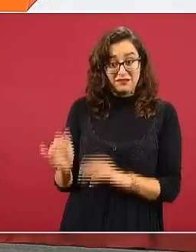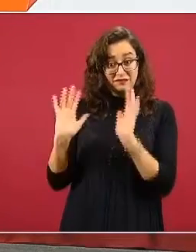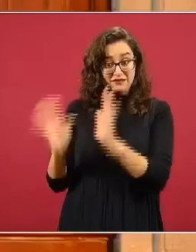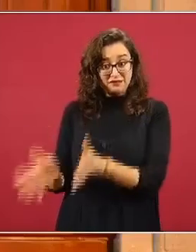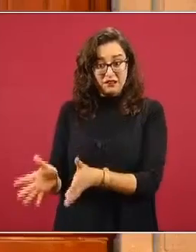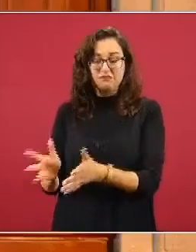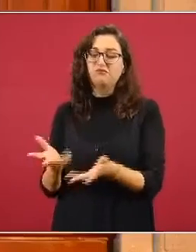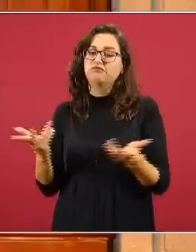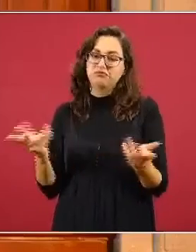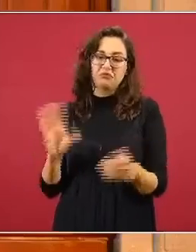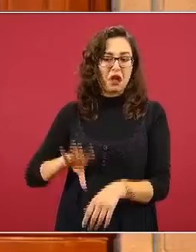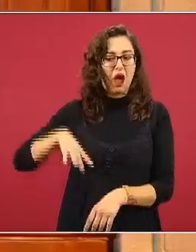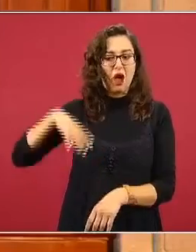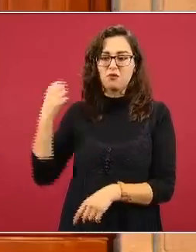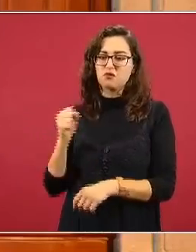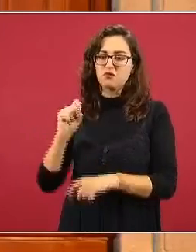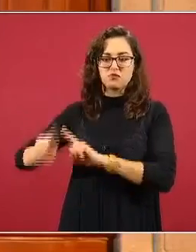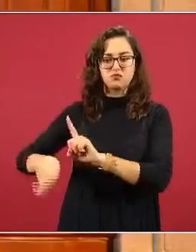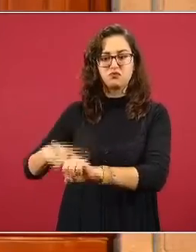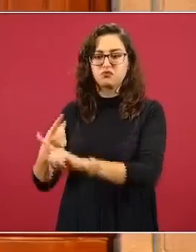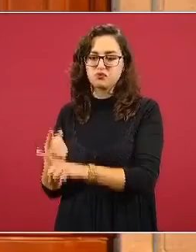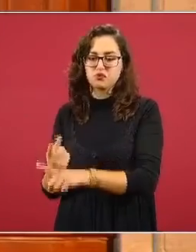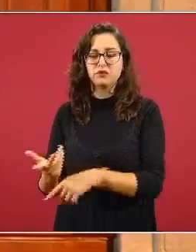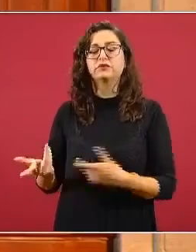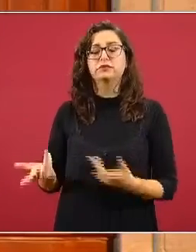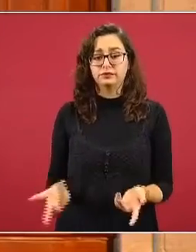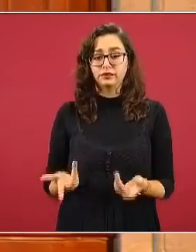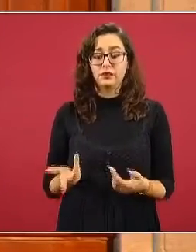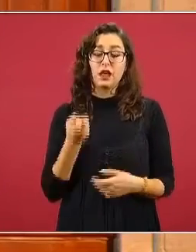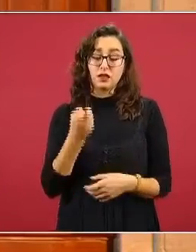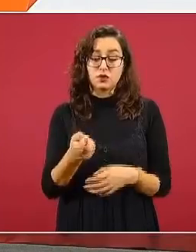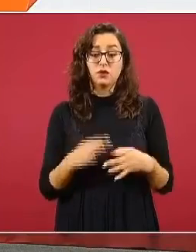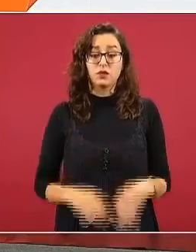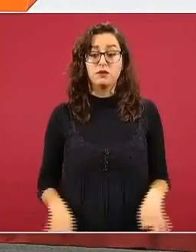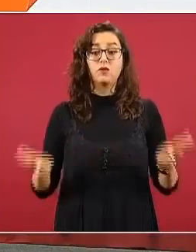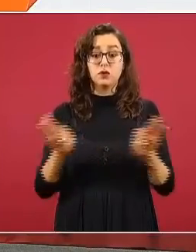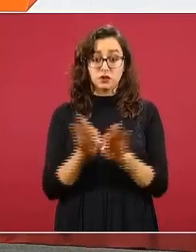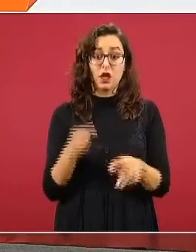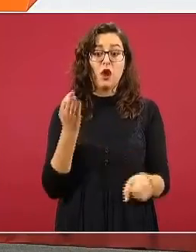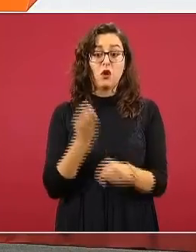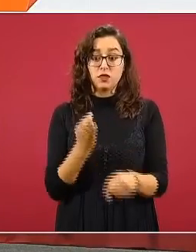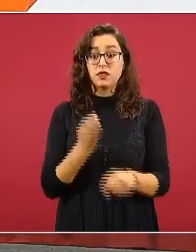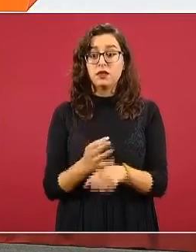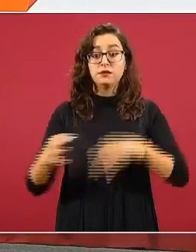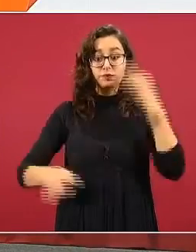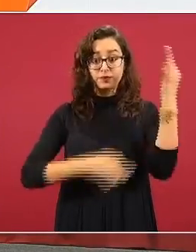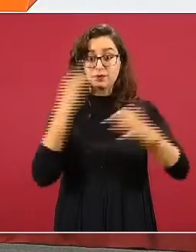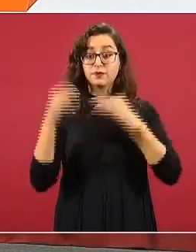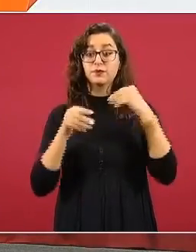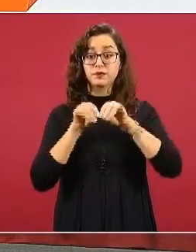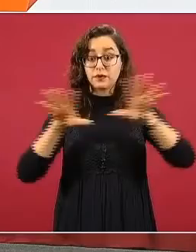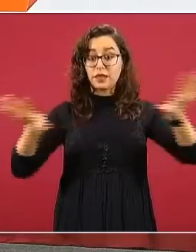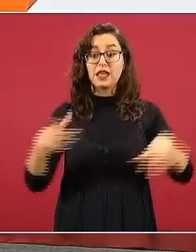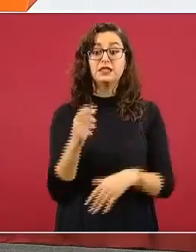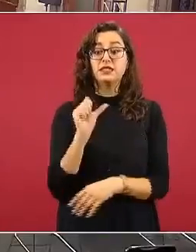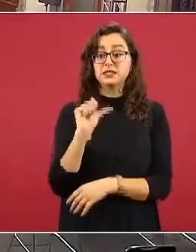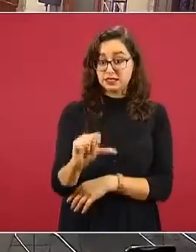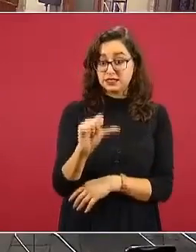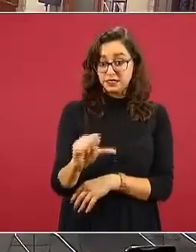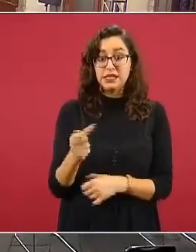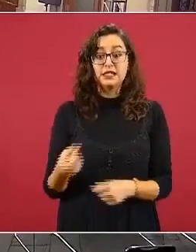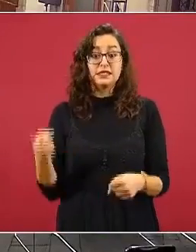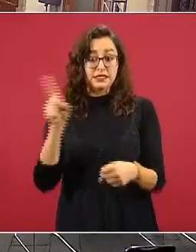ser agredidas por otras personas. Entonces es importante poder estar difundiendo esta campaña. Son 16 días con